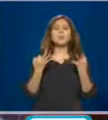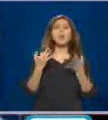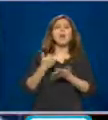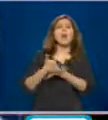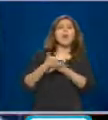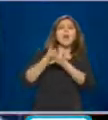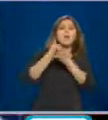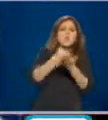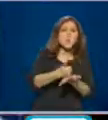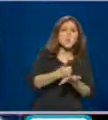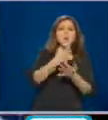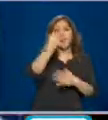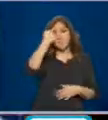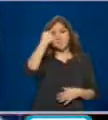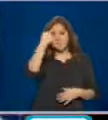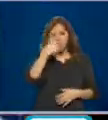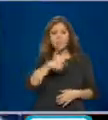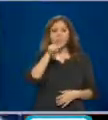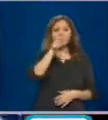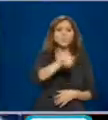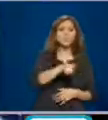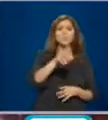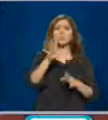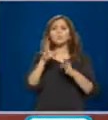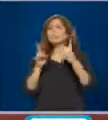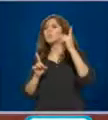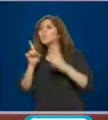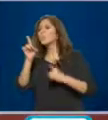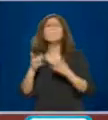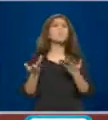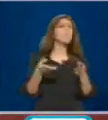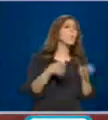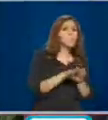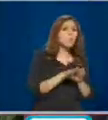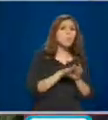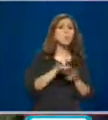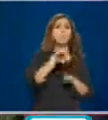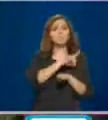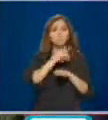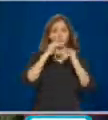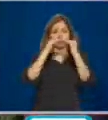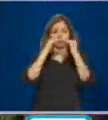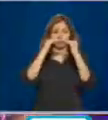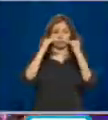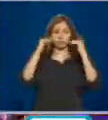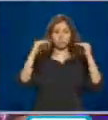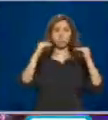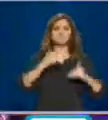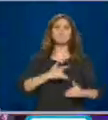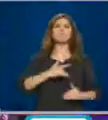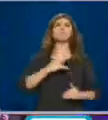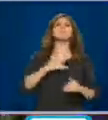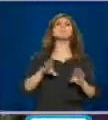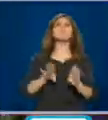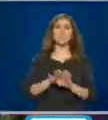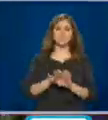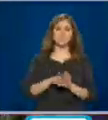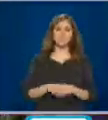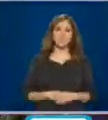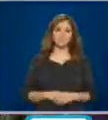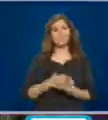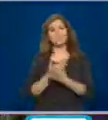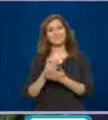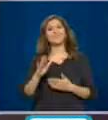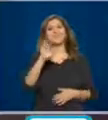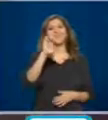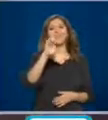ayudar a superar la indecisión y a equilibrar con más facilidad sus sentimientos.